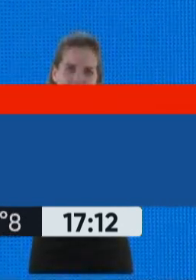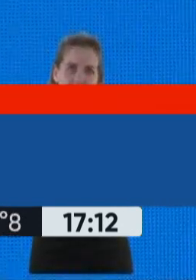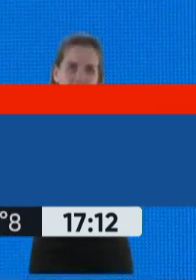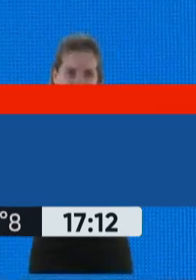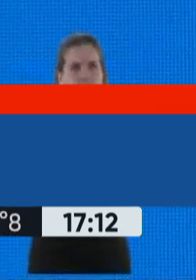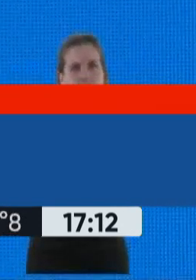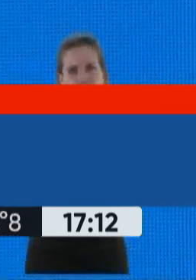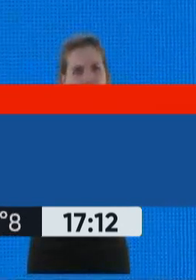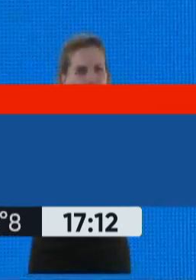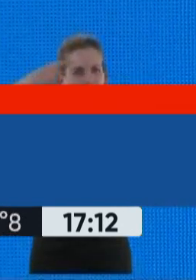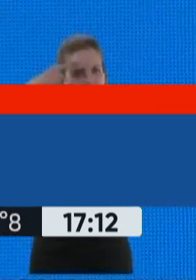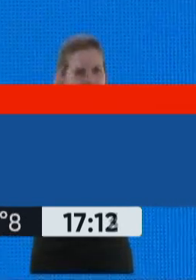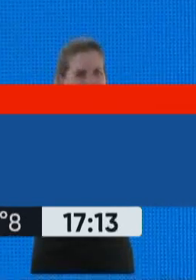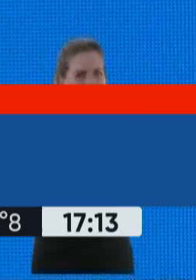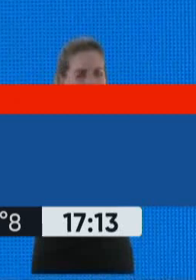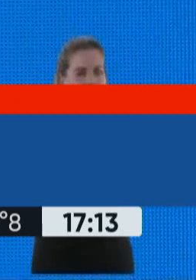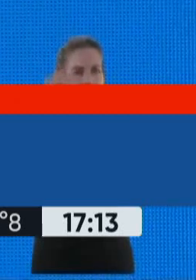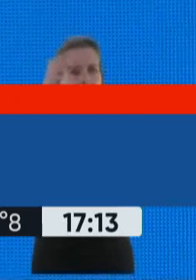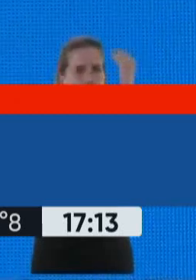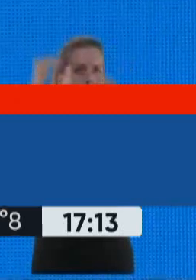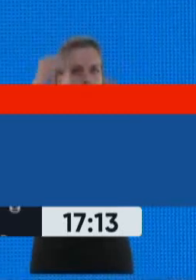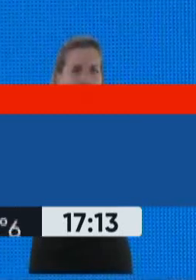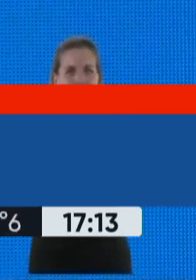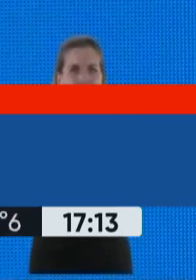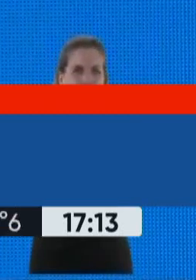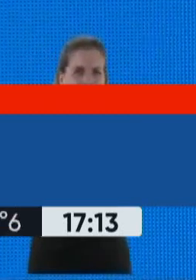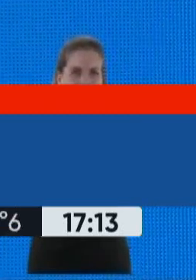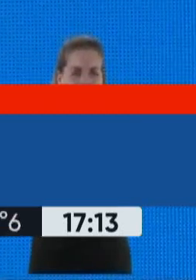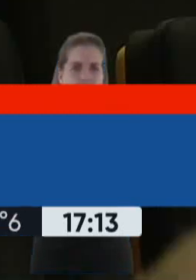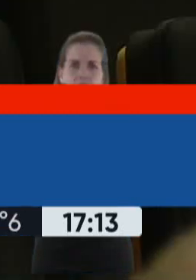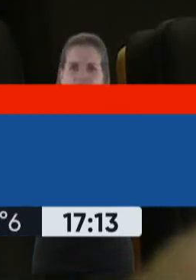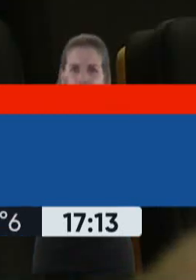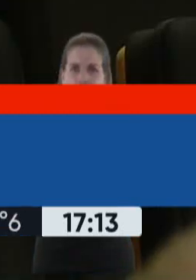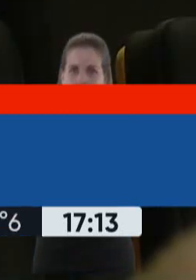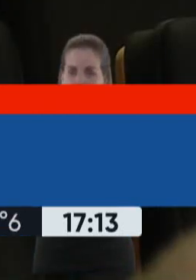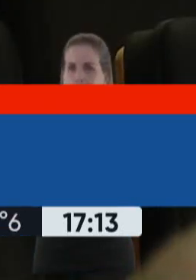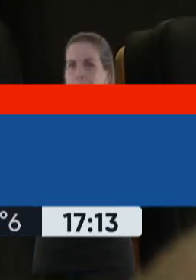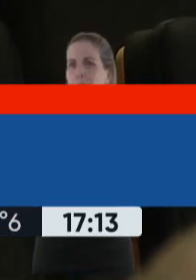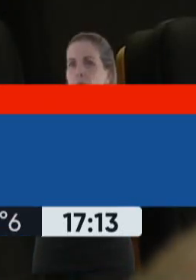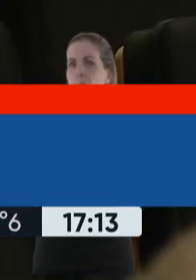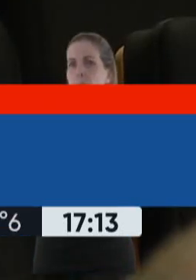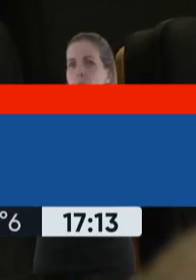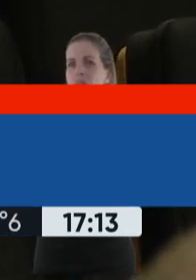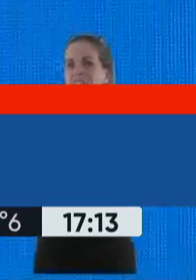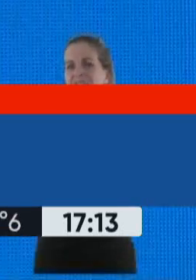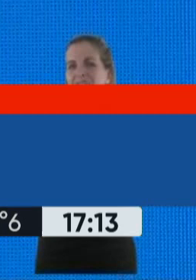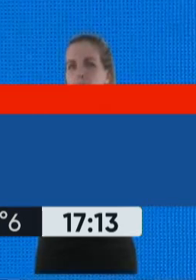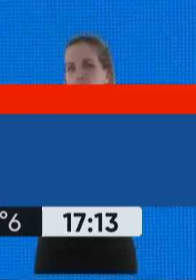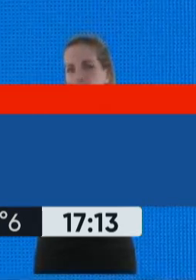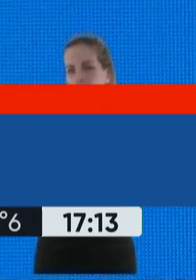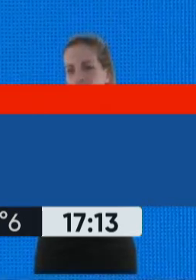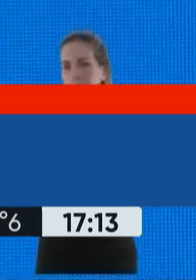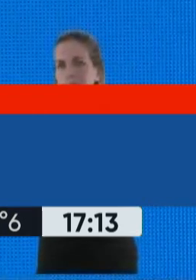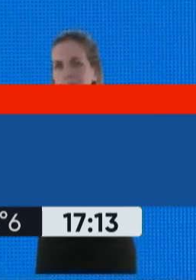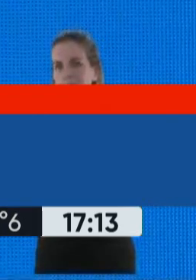No nos hemos dado cuenta, pero la muerte caminó todo este tiempo alrededor nuestro.